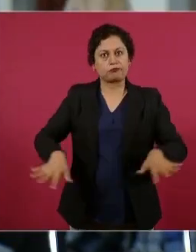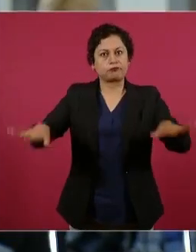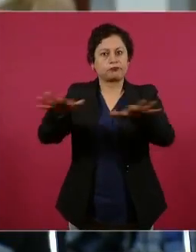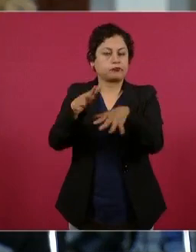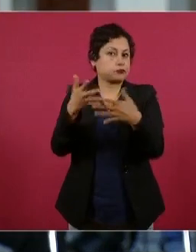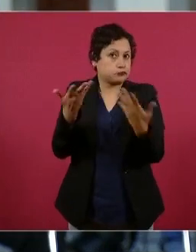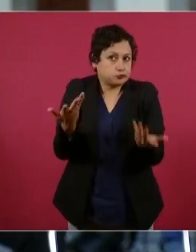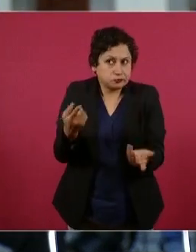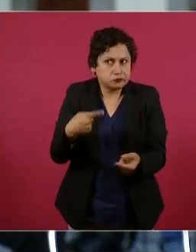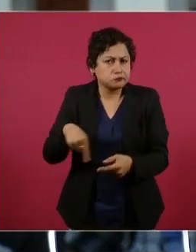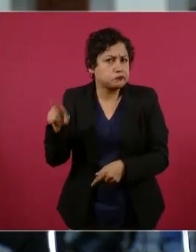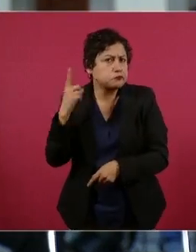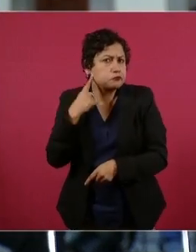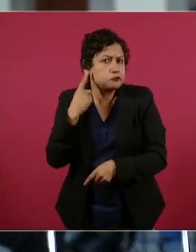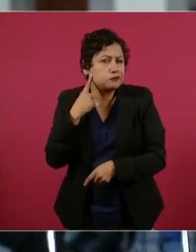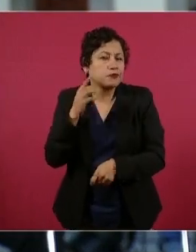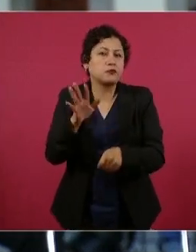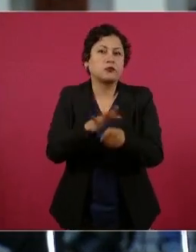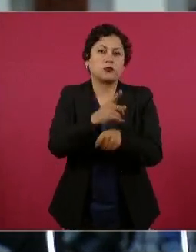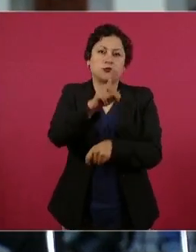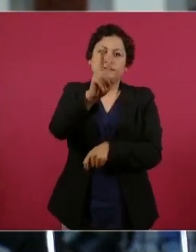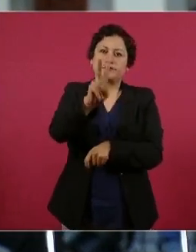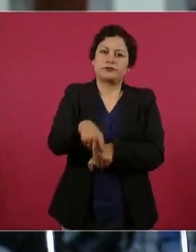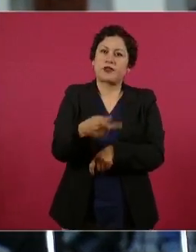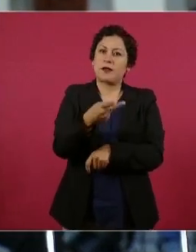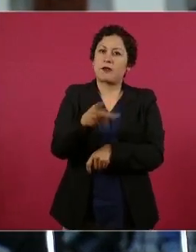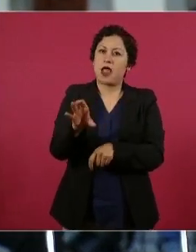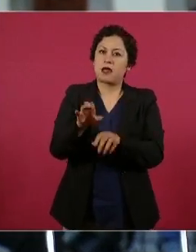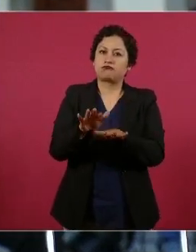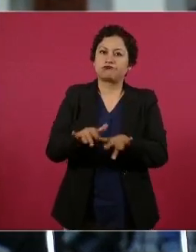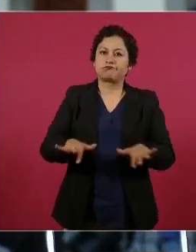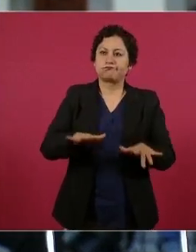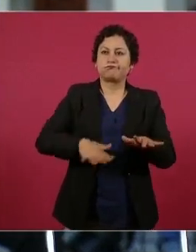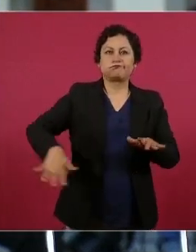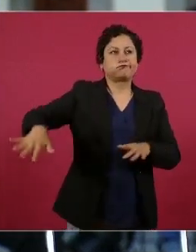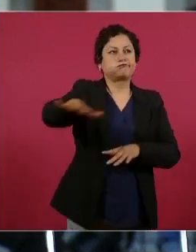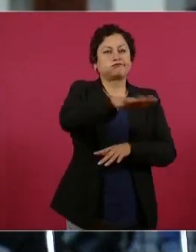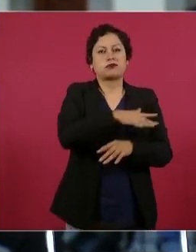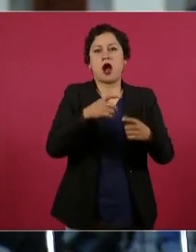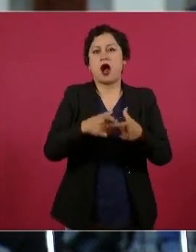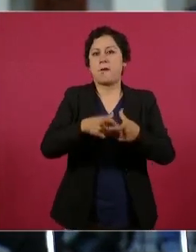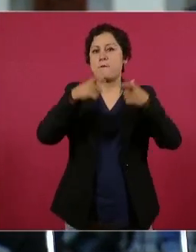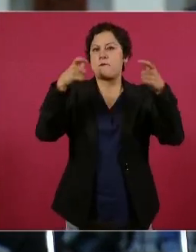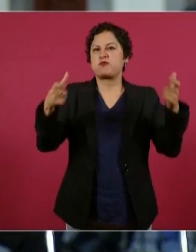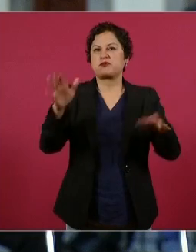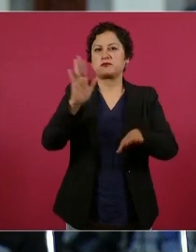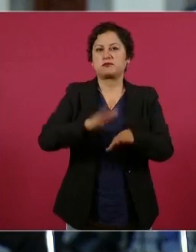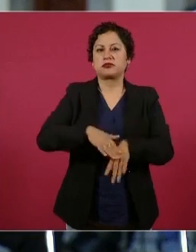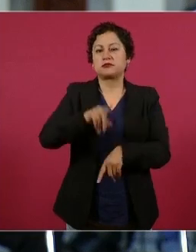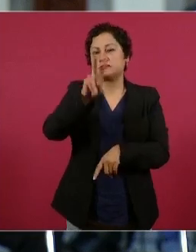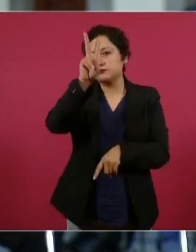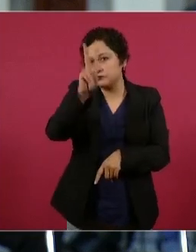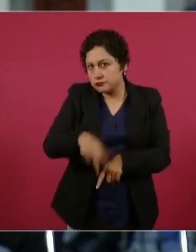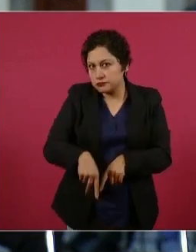Porque también Playa del Carmen está creciendo muchísimo, ¿no? Entonces, el servicio de electricidad pues está,